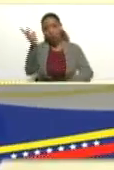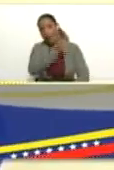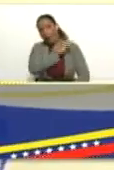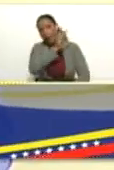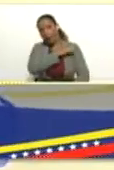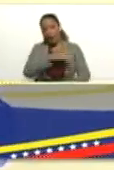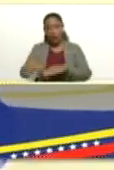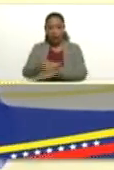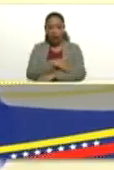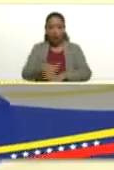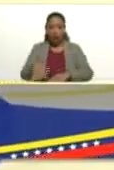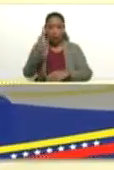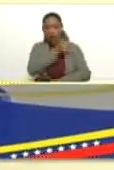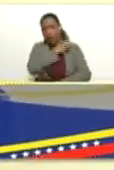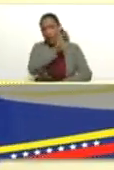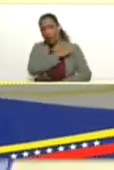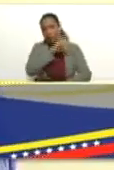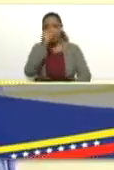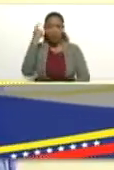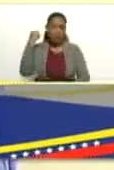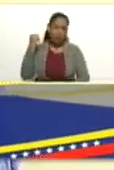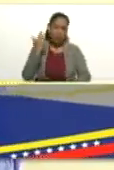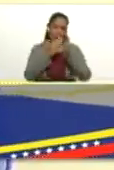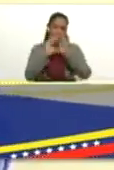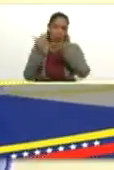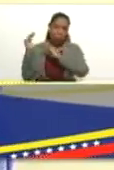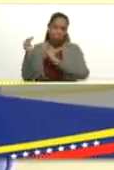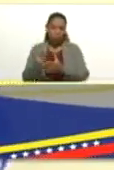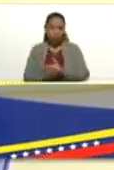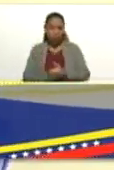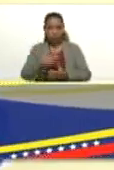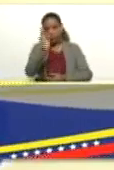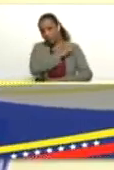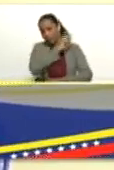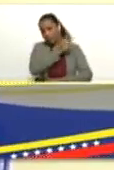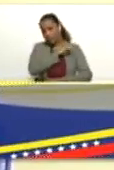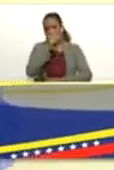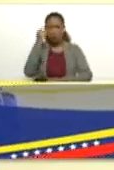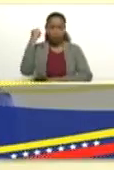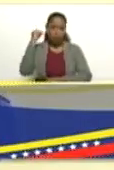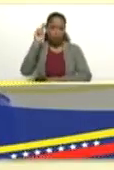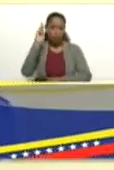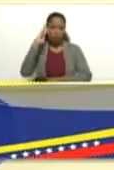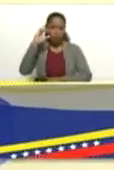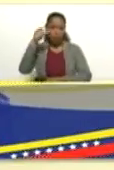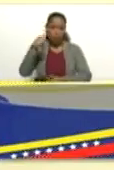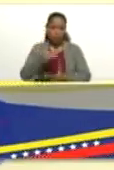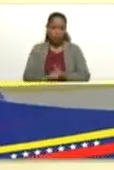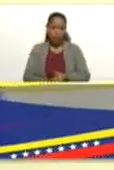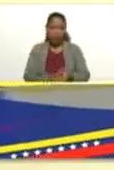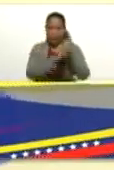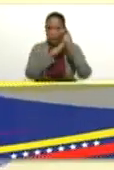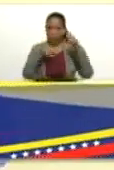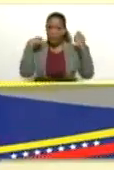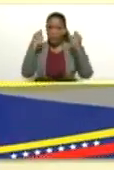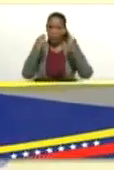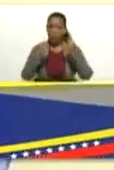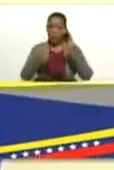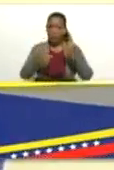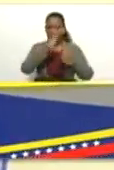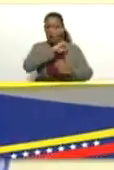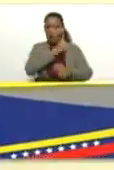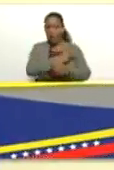calle, a los jefes y jefas de comunidad, a los jefes y jefas de UH, que es el liderazgo popular más poderoso